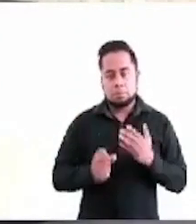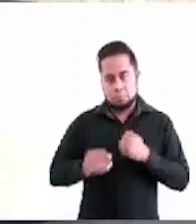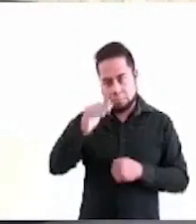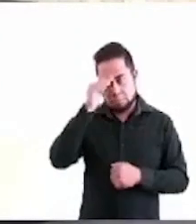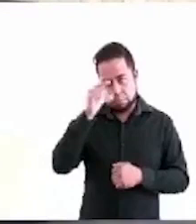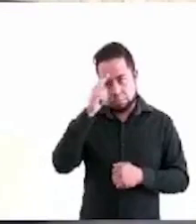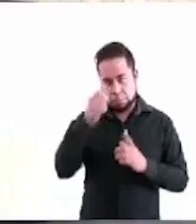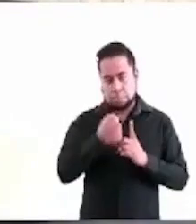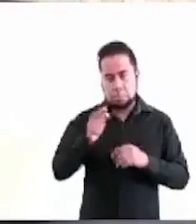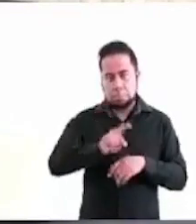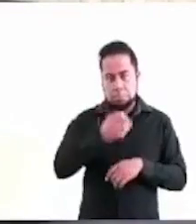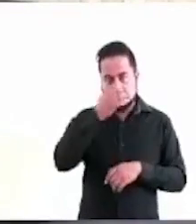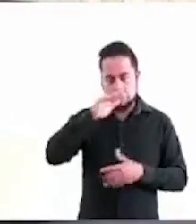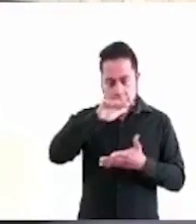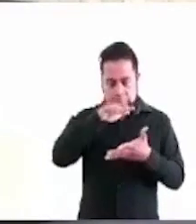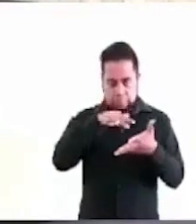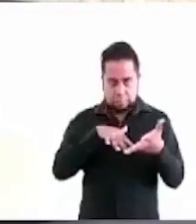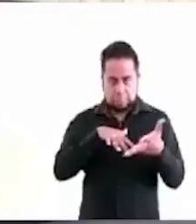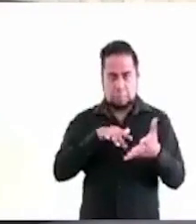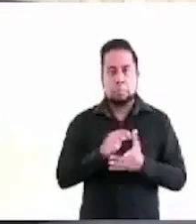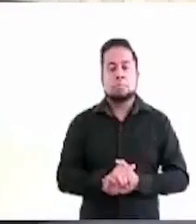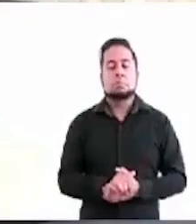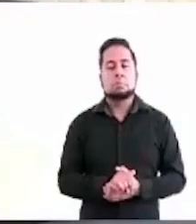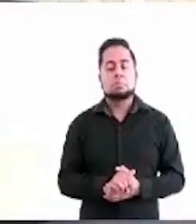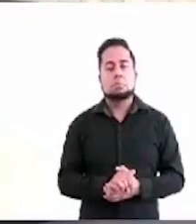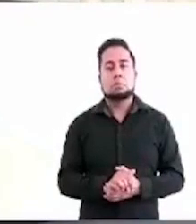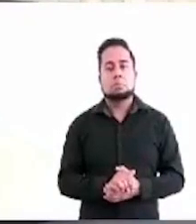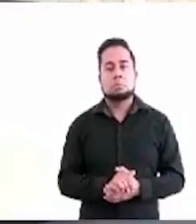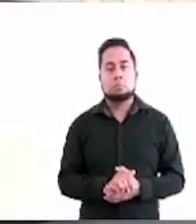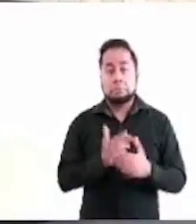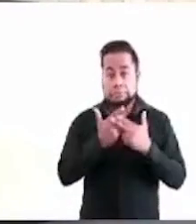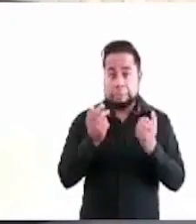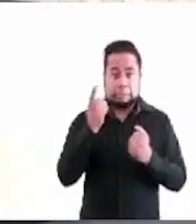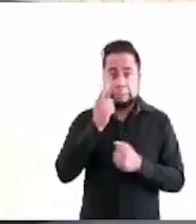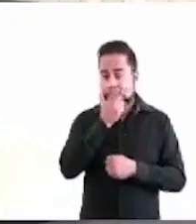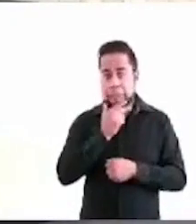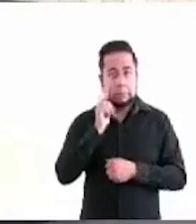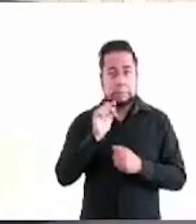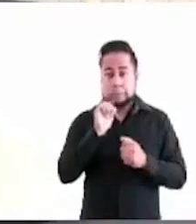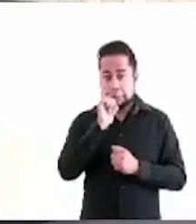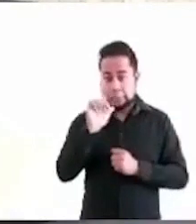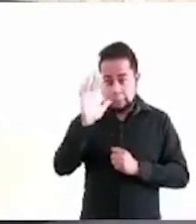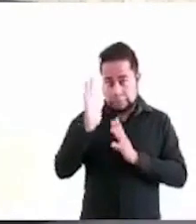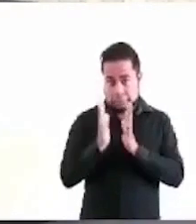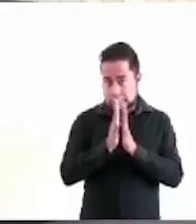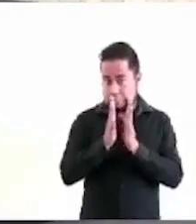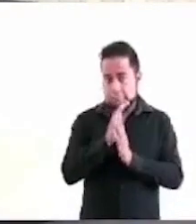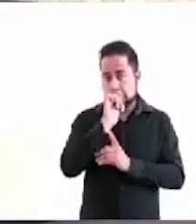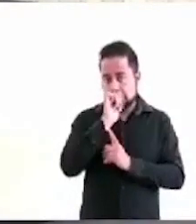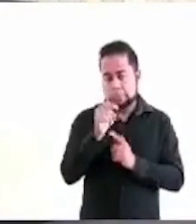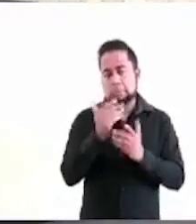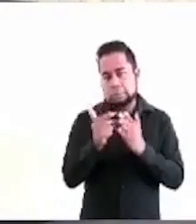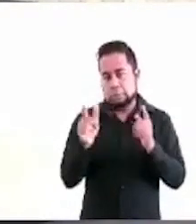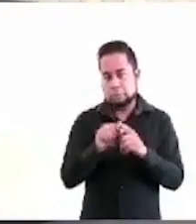30 votos a favor la suspensión del ayuntamiento en ese municipio electo para el periodo 2022 al 2024